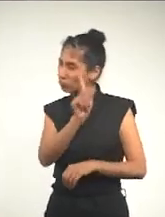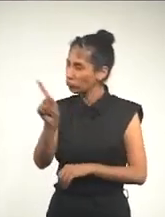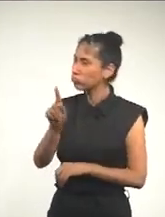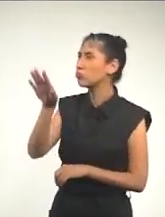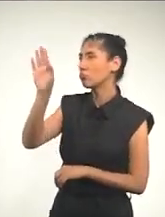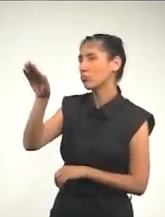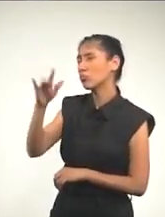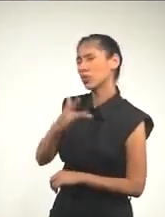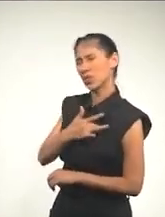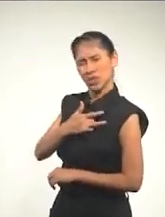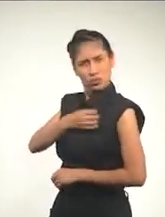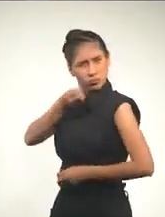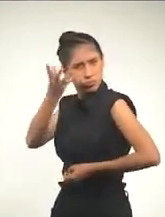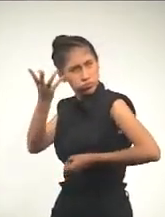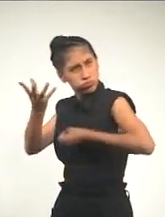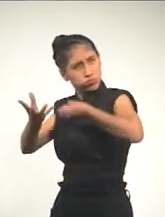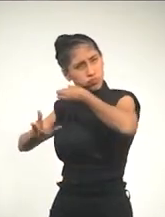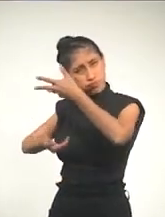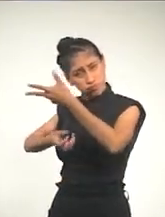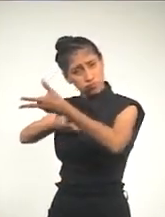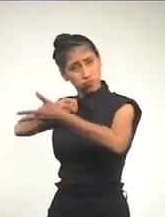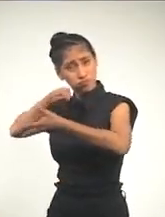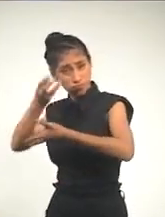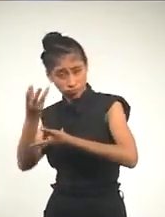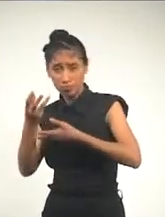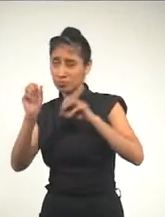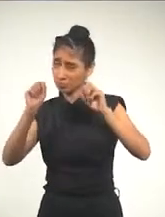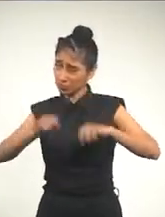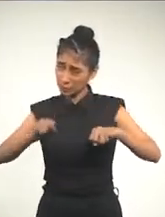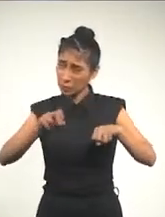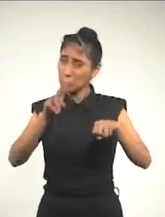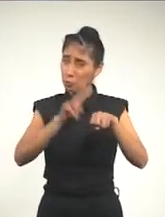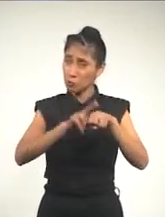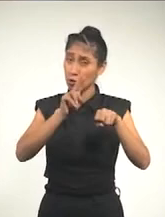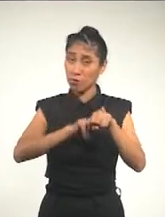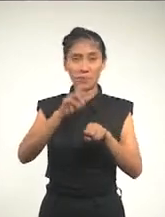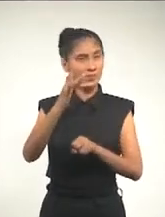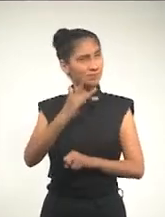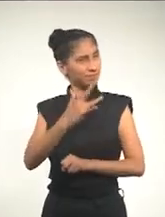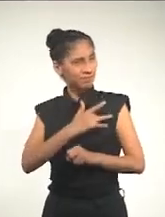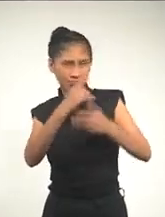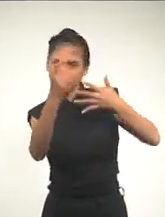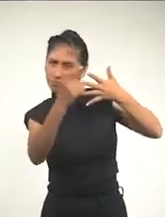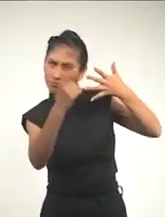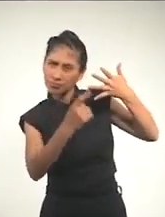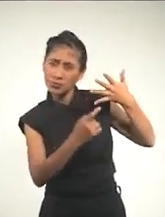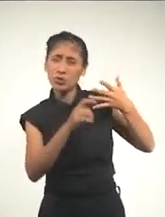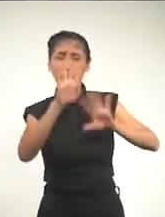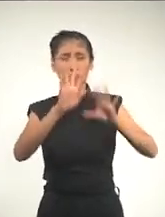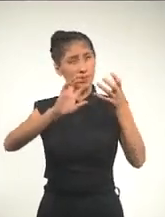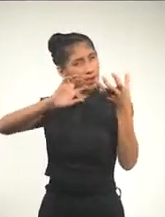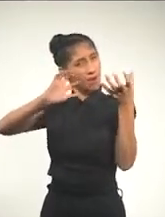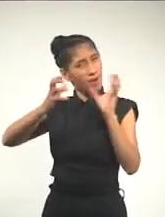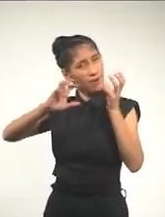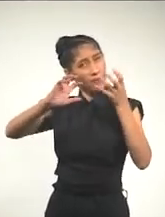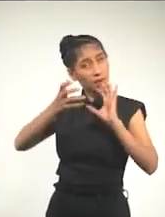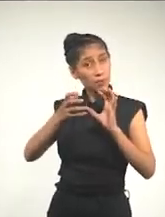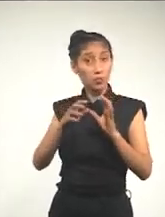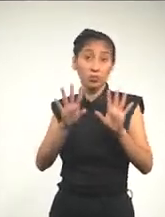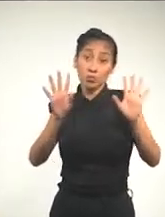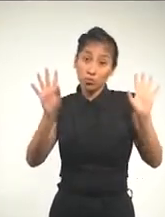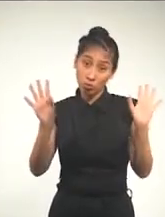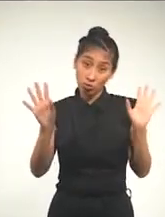te ayudará a estar mejor. Es normal experimentar muchas emociones cuando hay